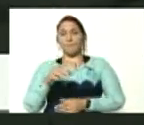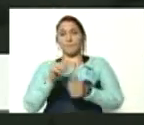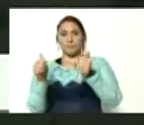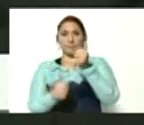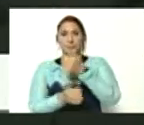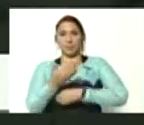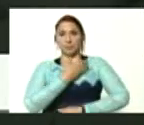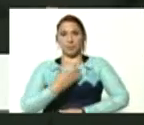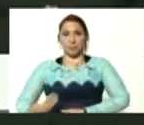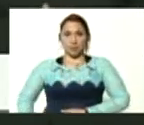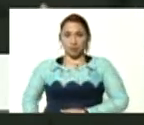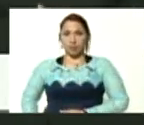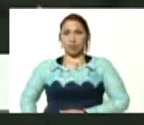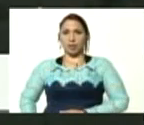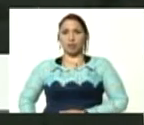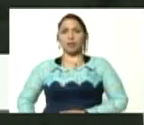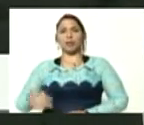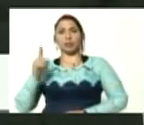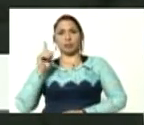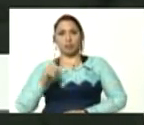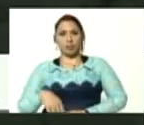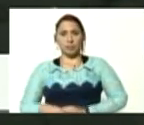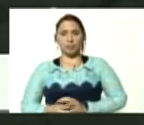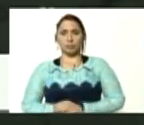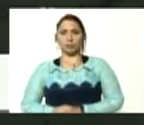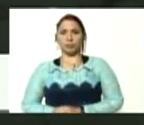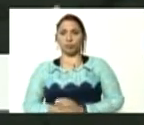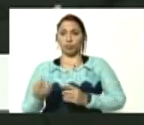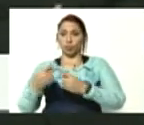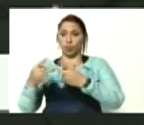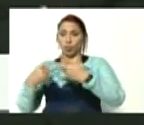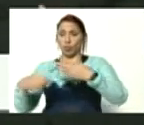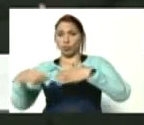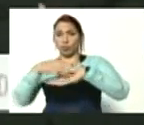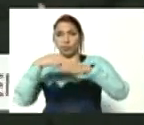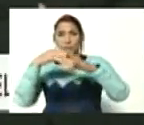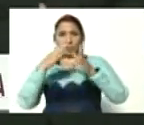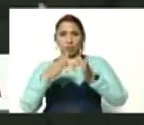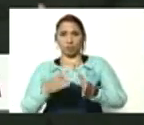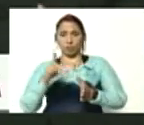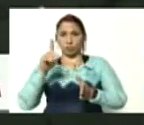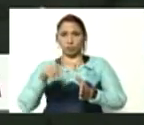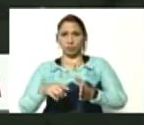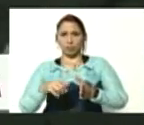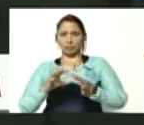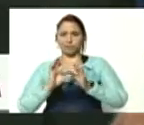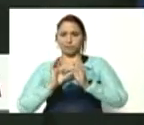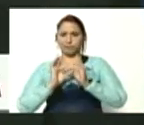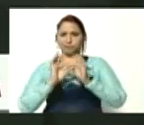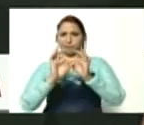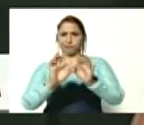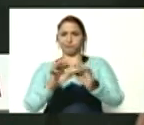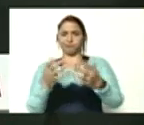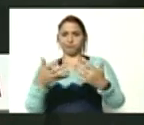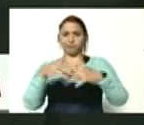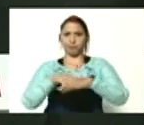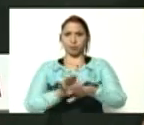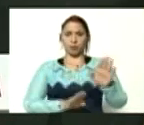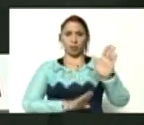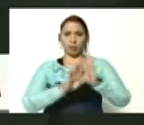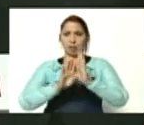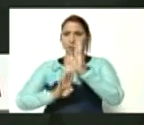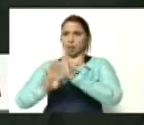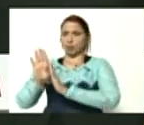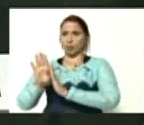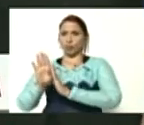canciller Arreaza también, con otros ministros que están estrechamente vinculados al desarrollo de nuestras